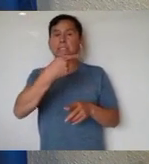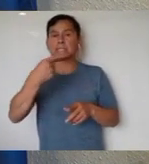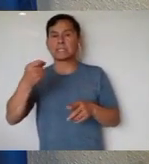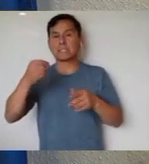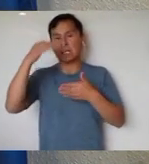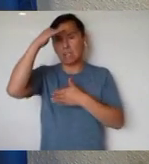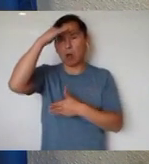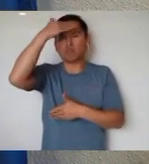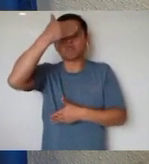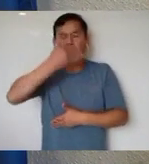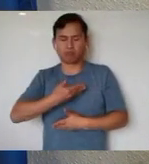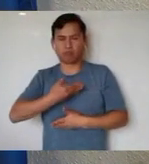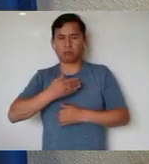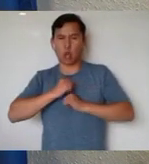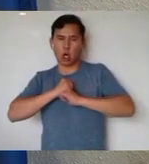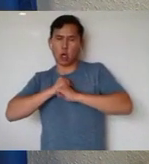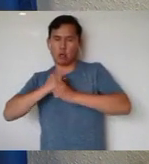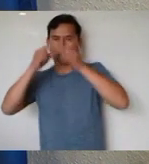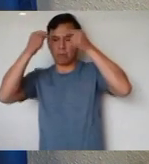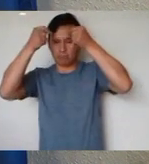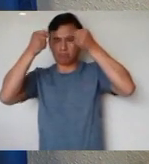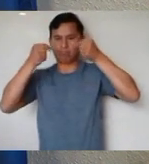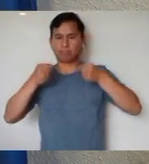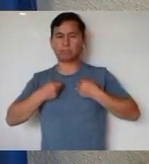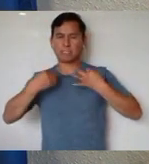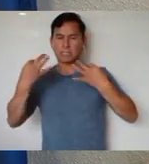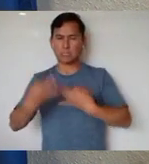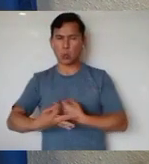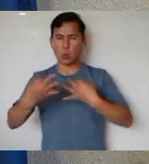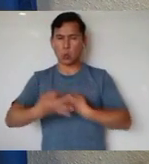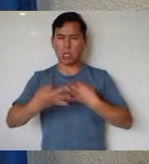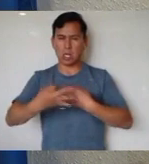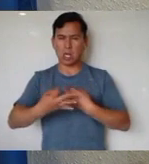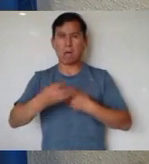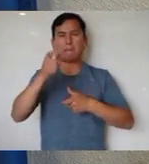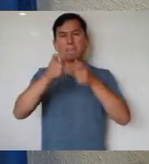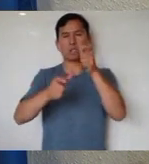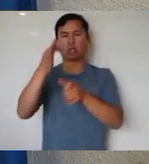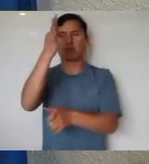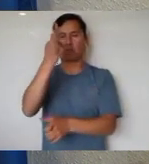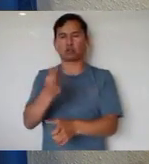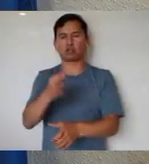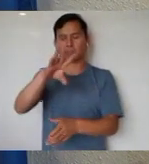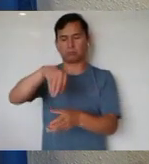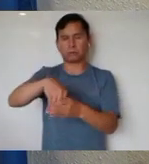escudos faciales, que son elementos de seguridad ocupados por personal de salud.